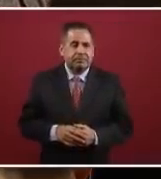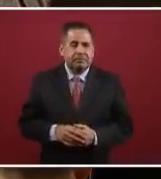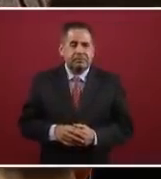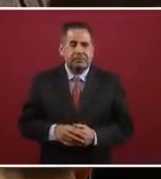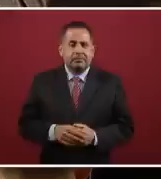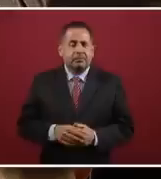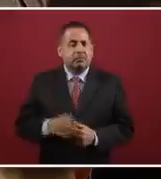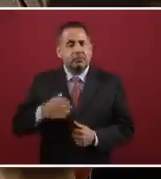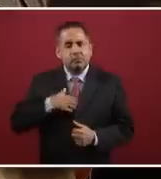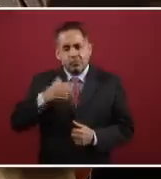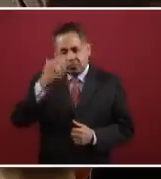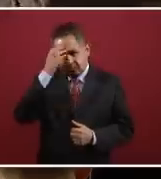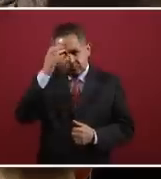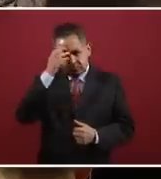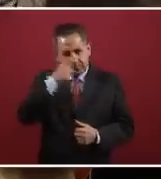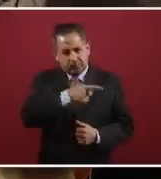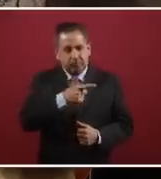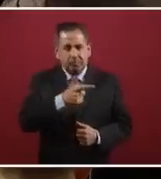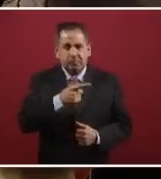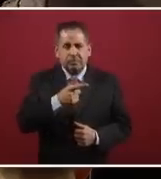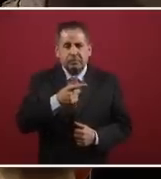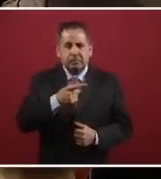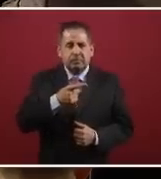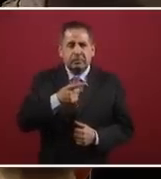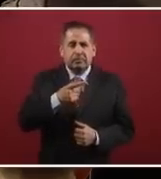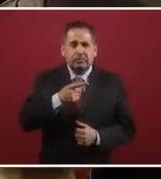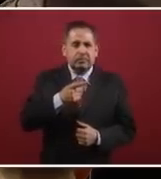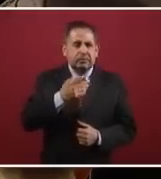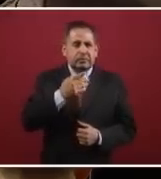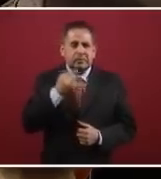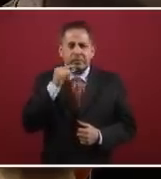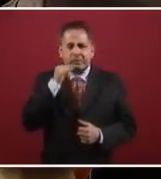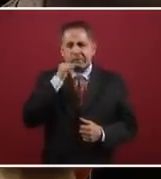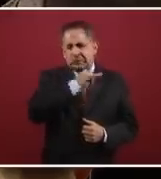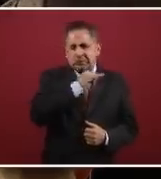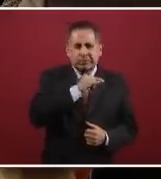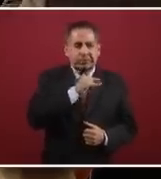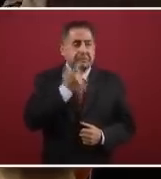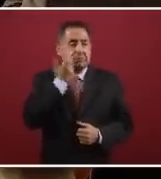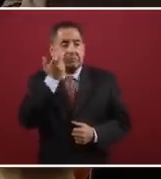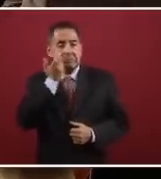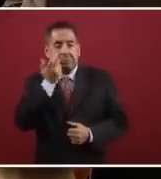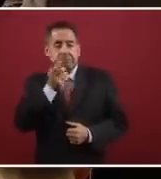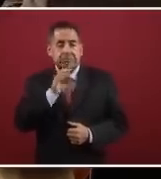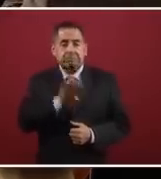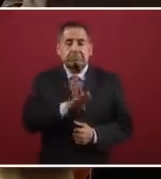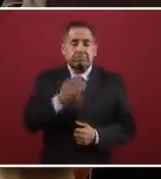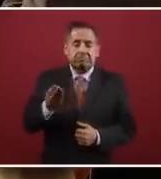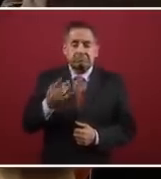y conozco su doble discurso, su hipocresía.